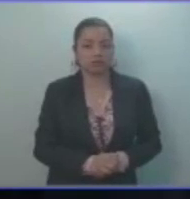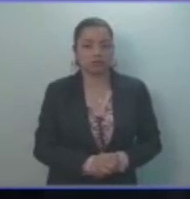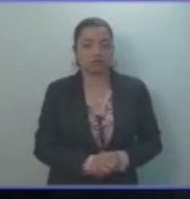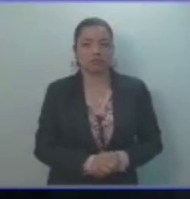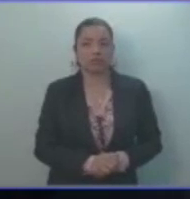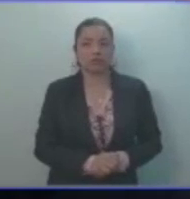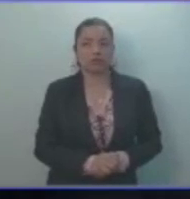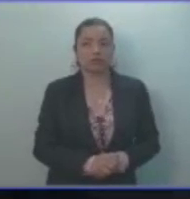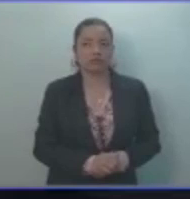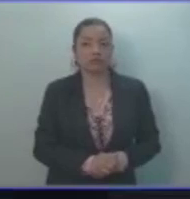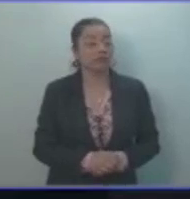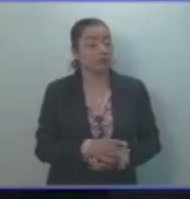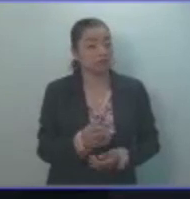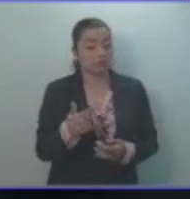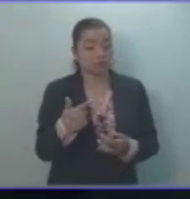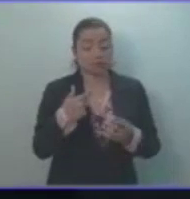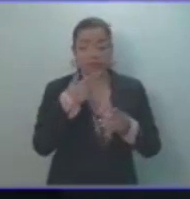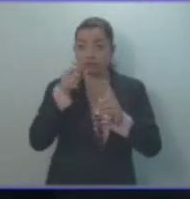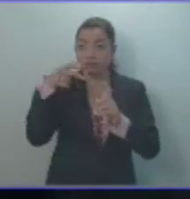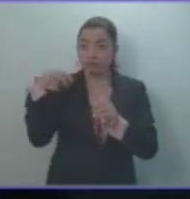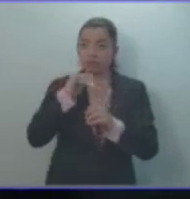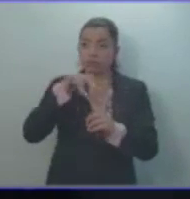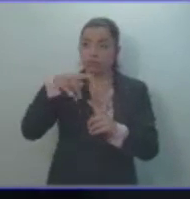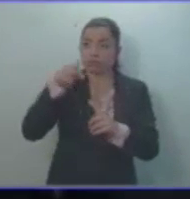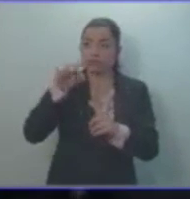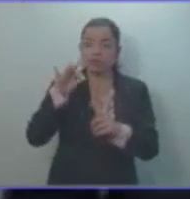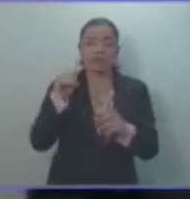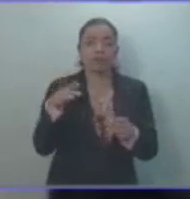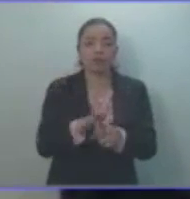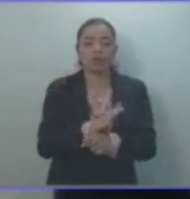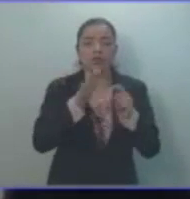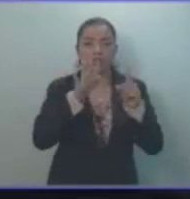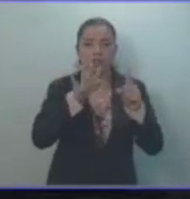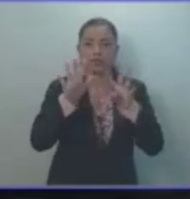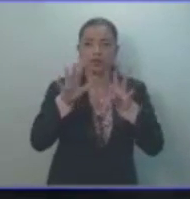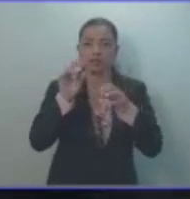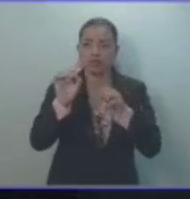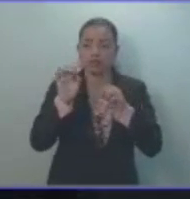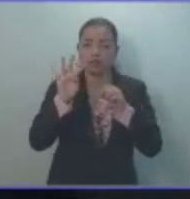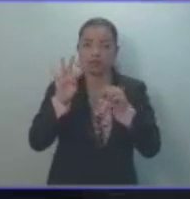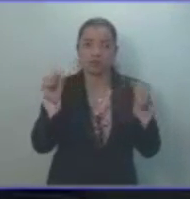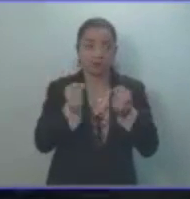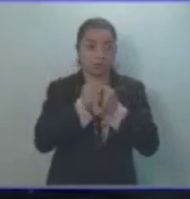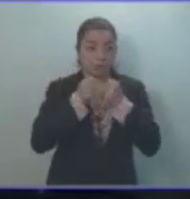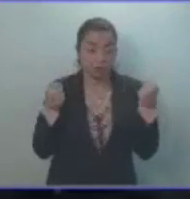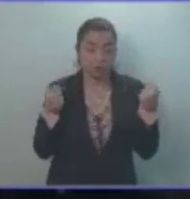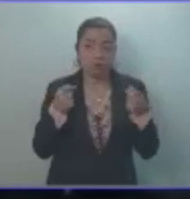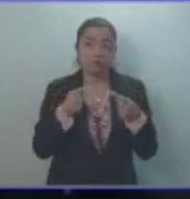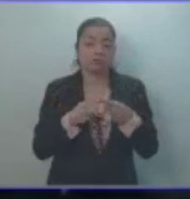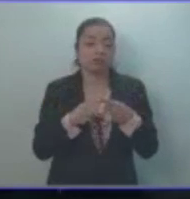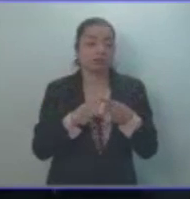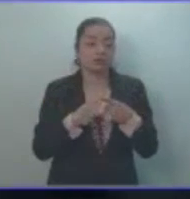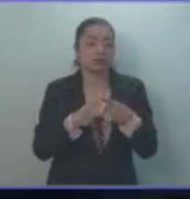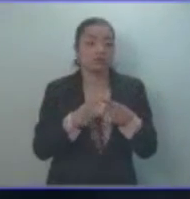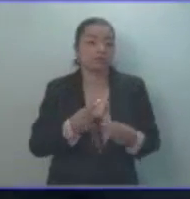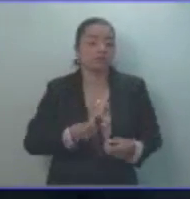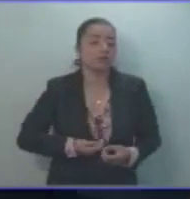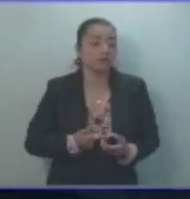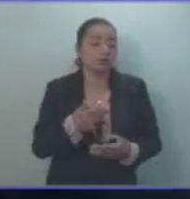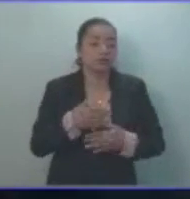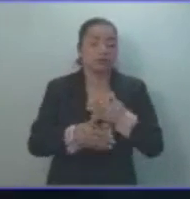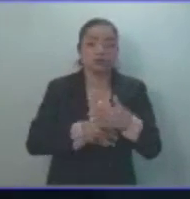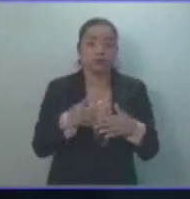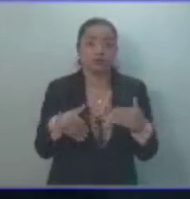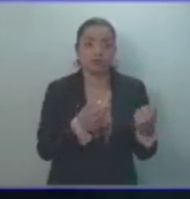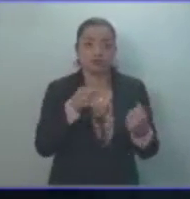Aquí está. Las pensiones del ITFA tienen un total de 69.4 millones, es decir, que está